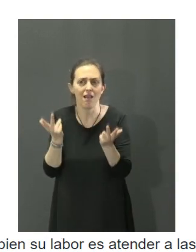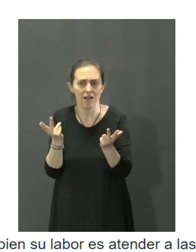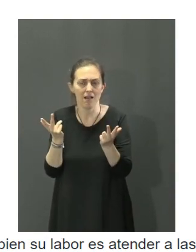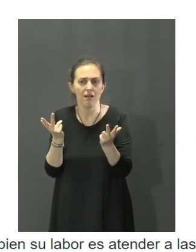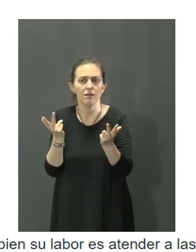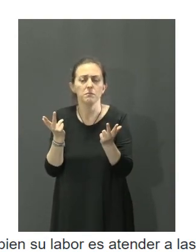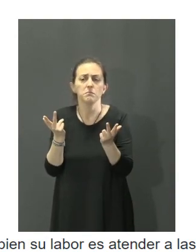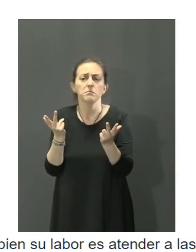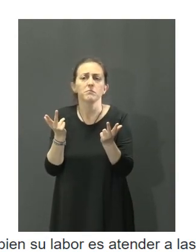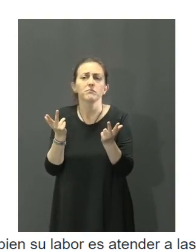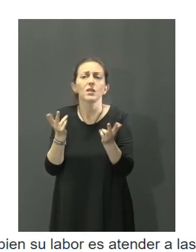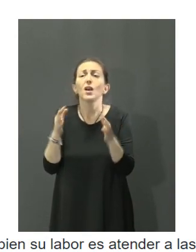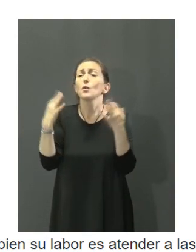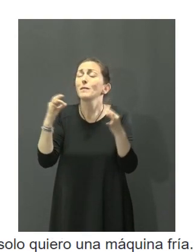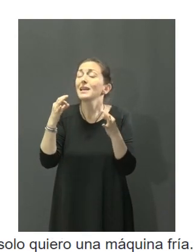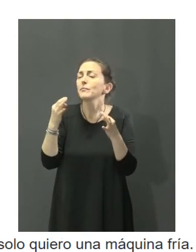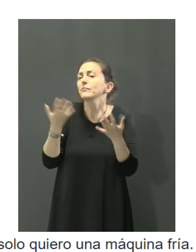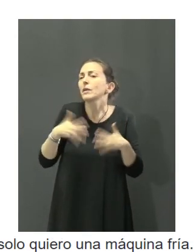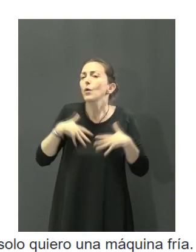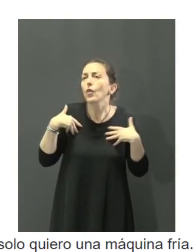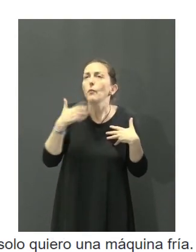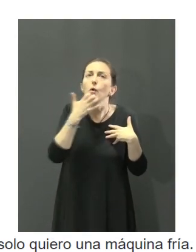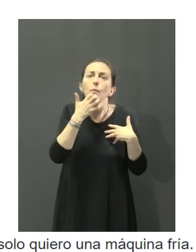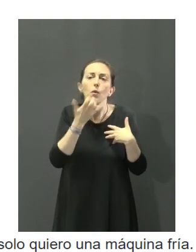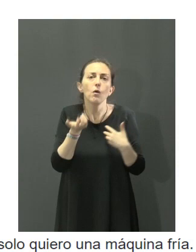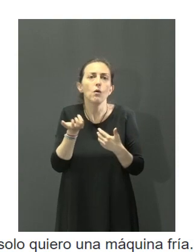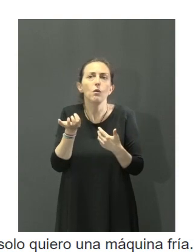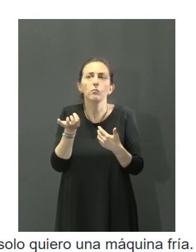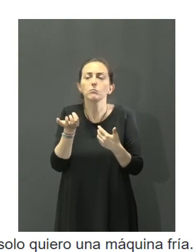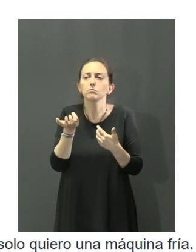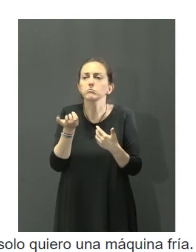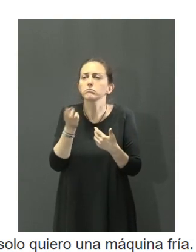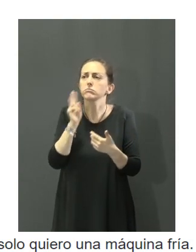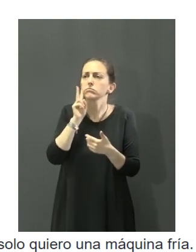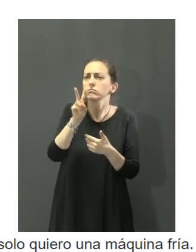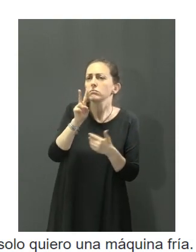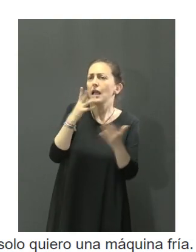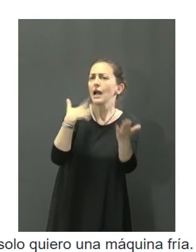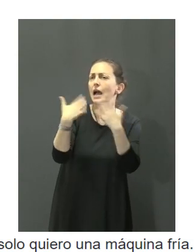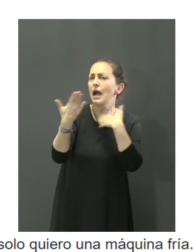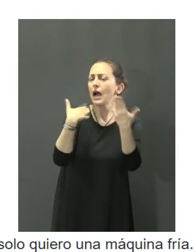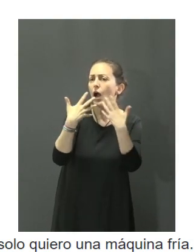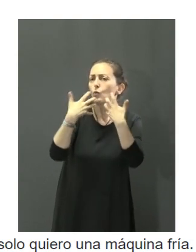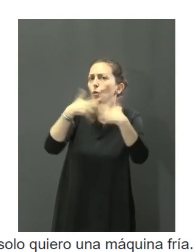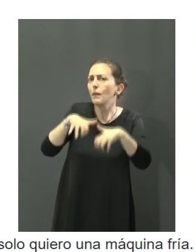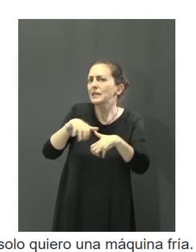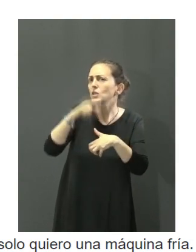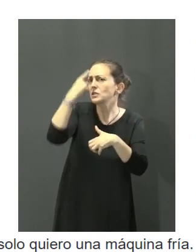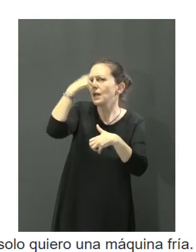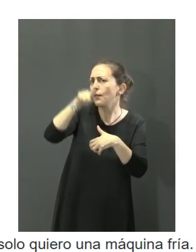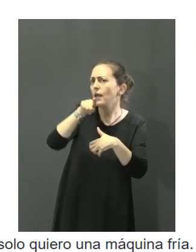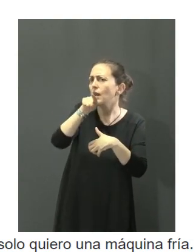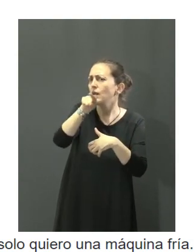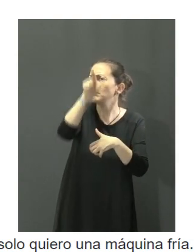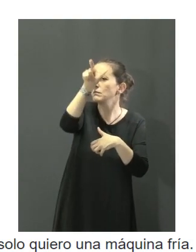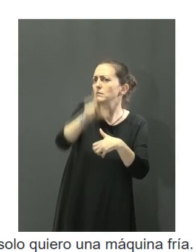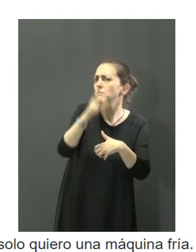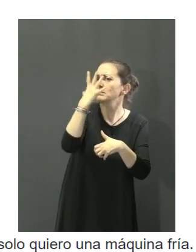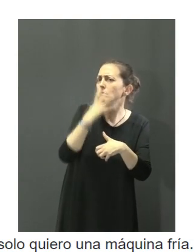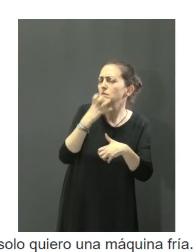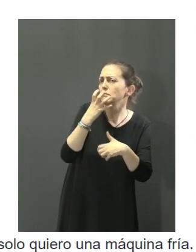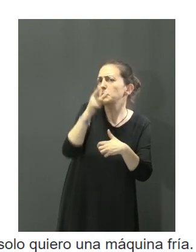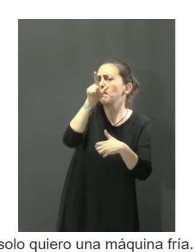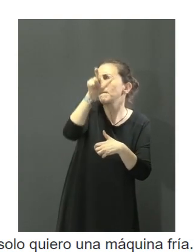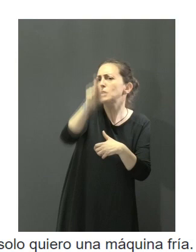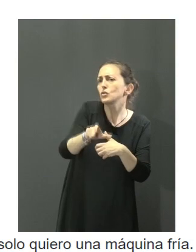típicamente estimar emociones. Por ejemplo, lo has dicho, ya procesando diálogo automático, tú puedes entender si la persona está expresando